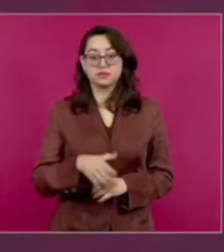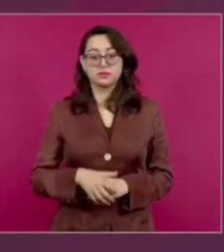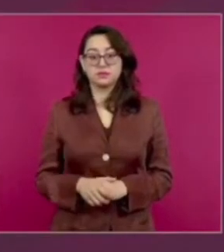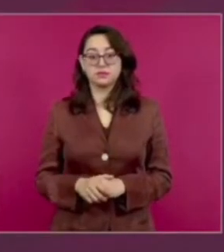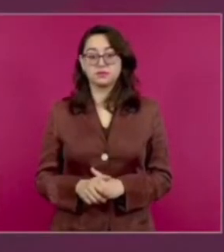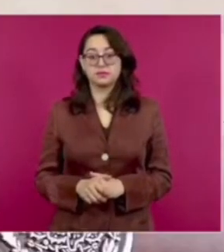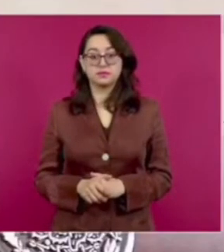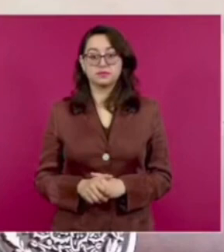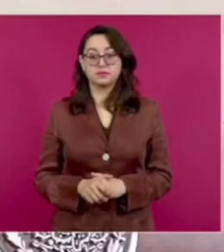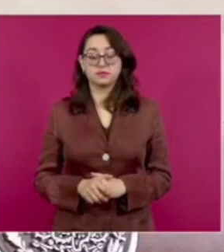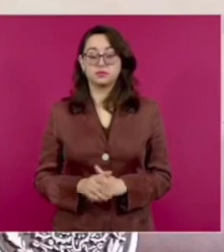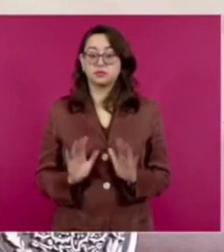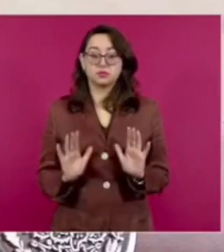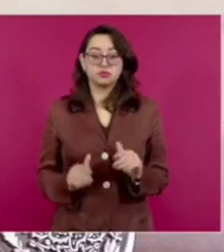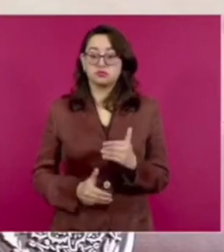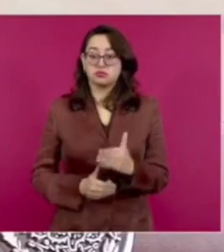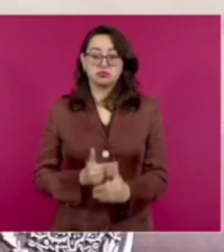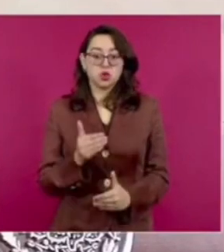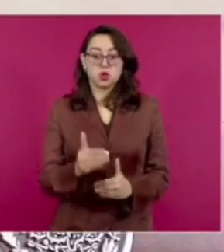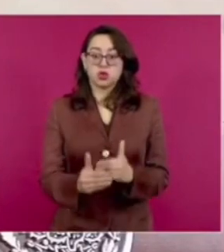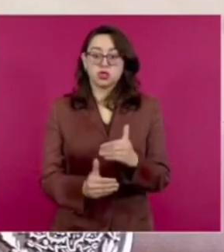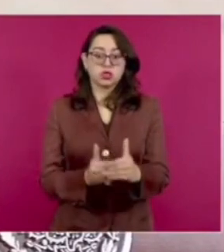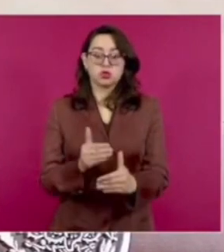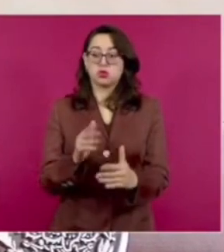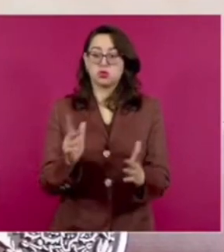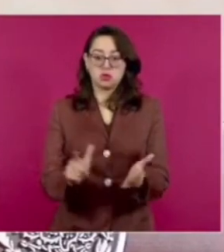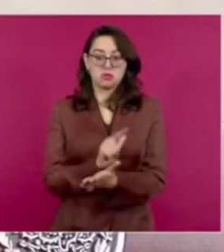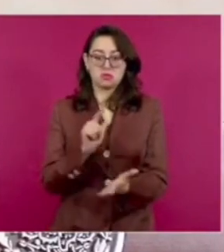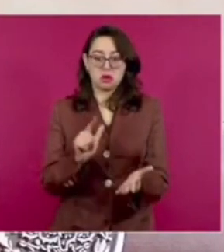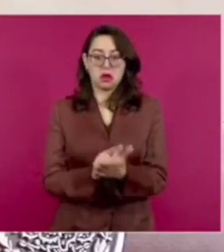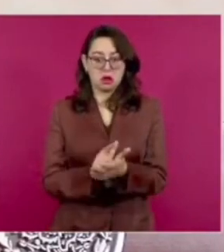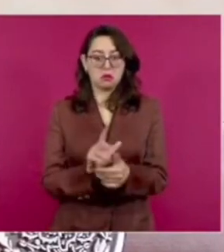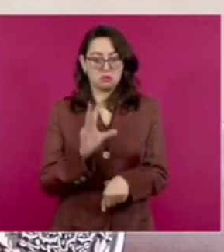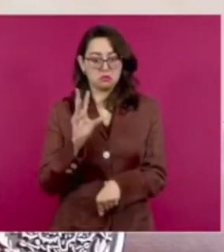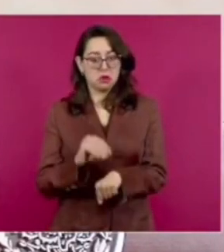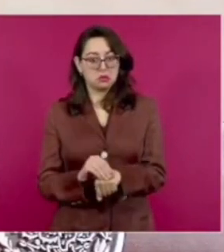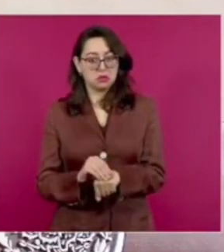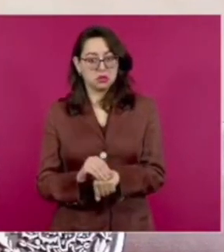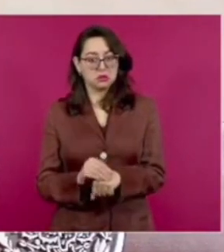Pues son procedimientos legales